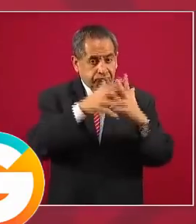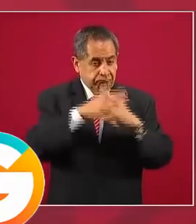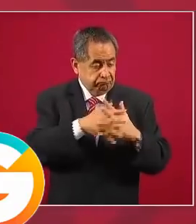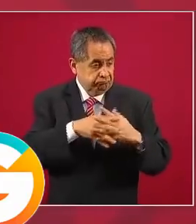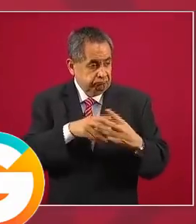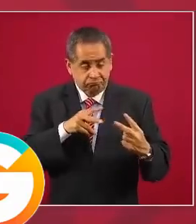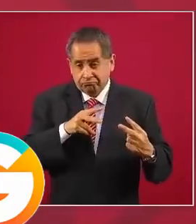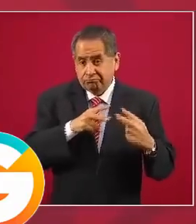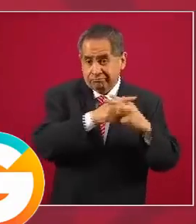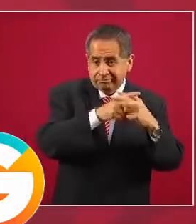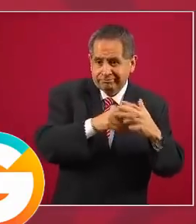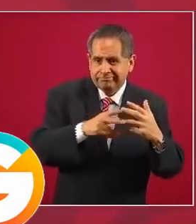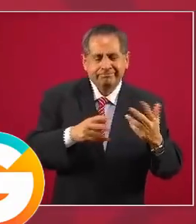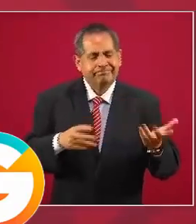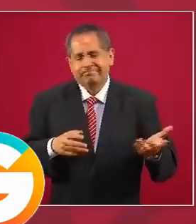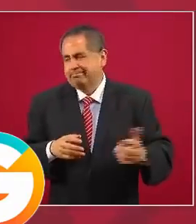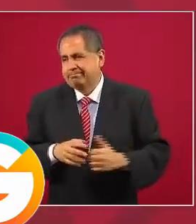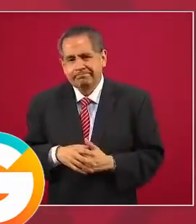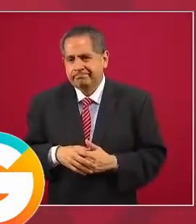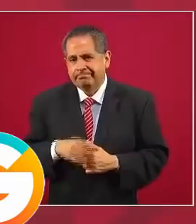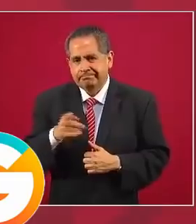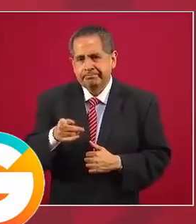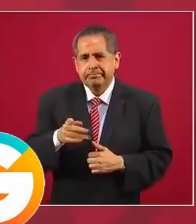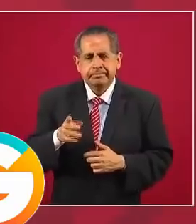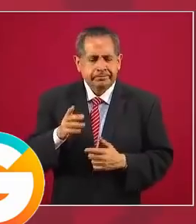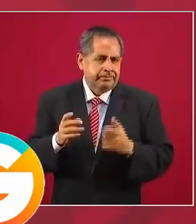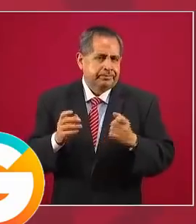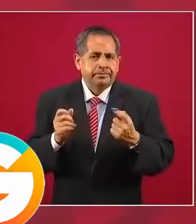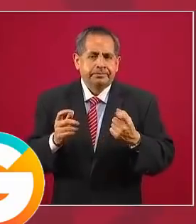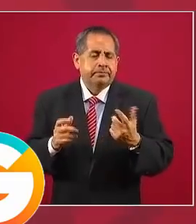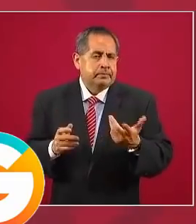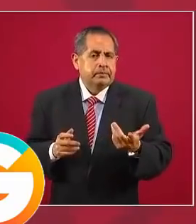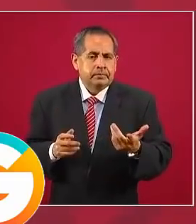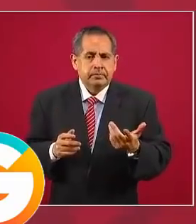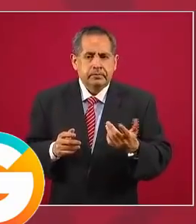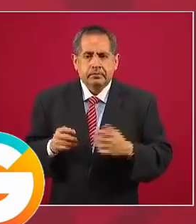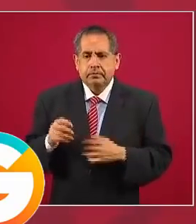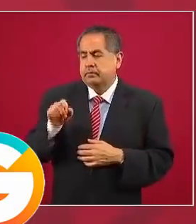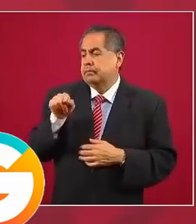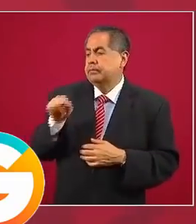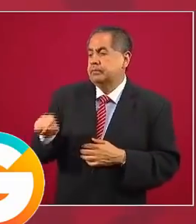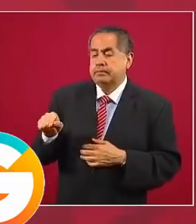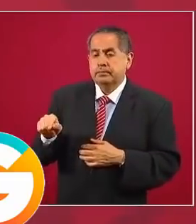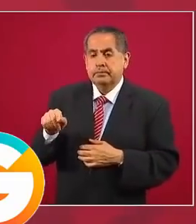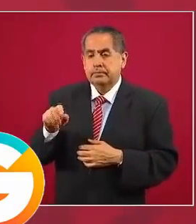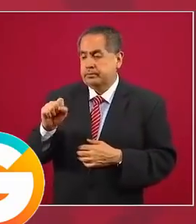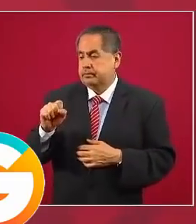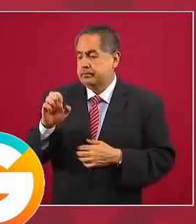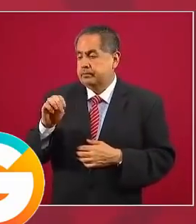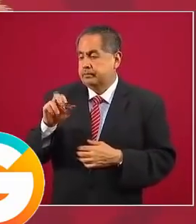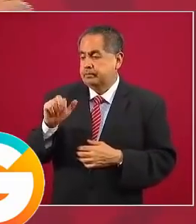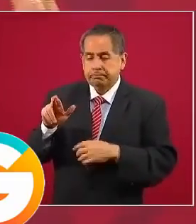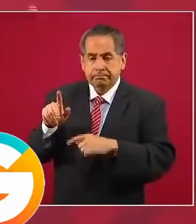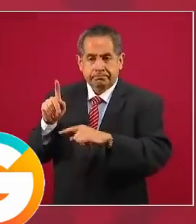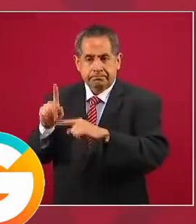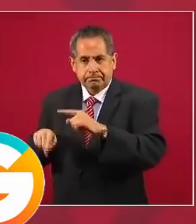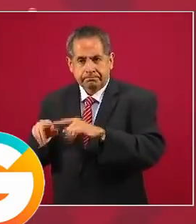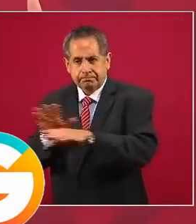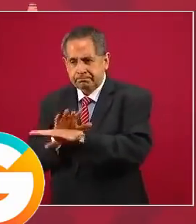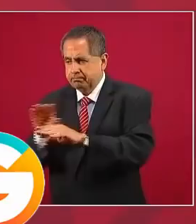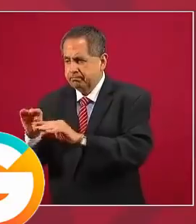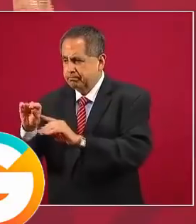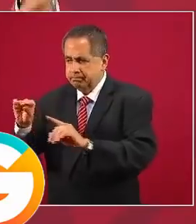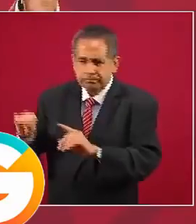se movió una parte de la Secretaría de Marina a